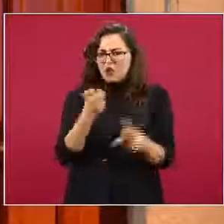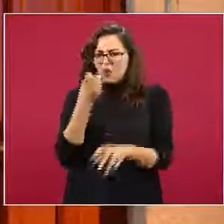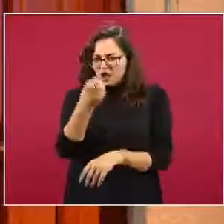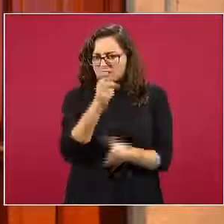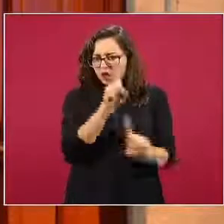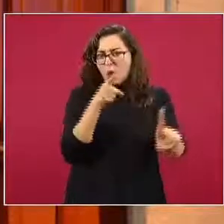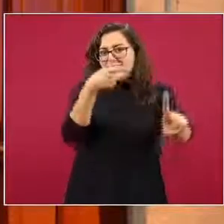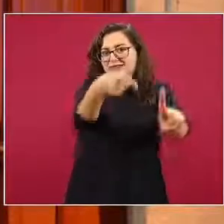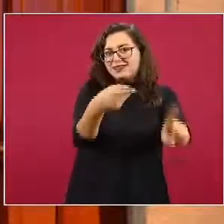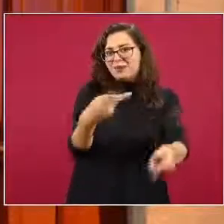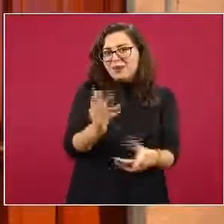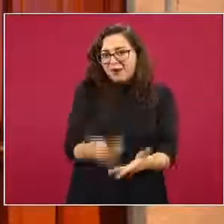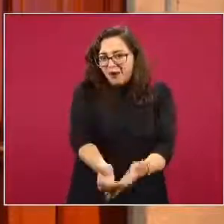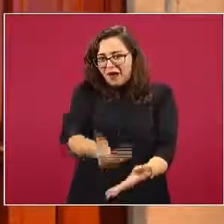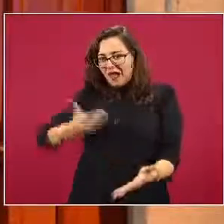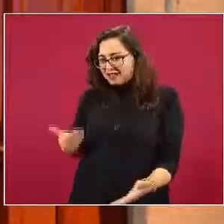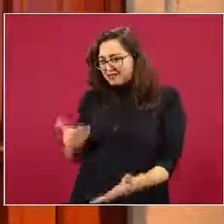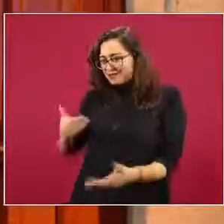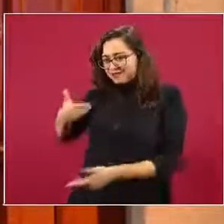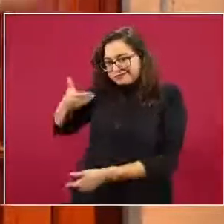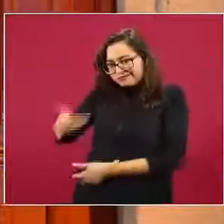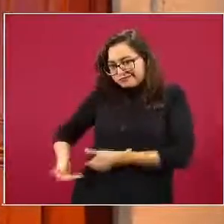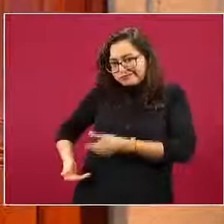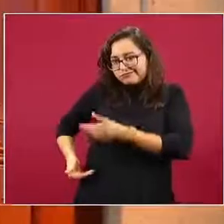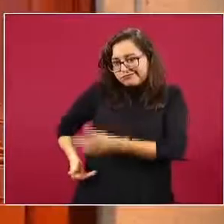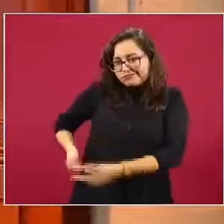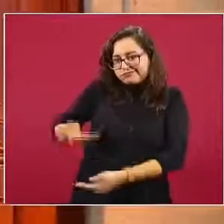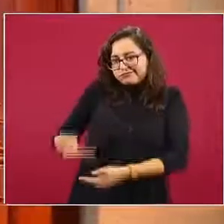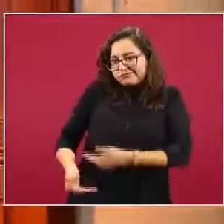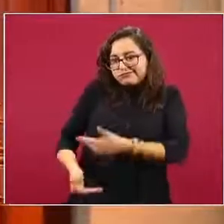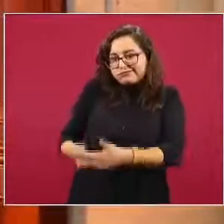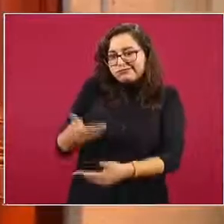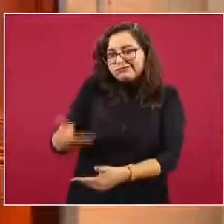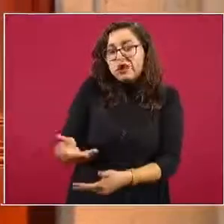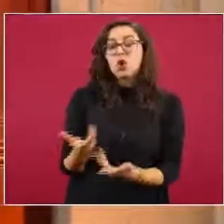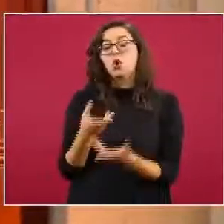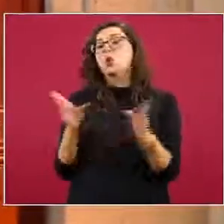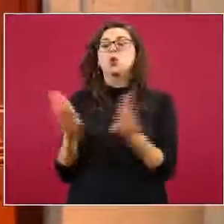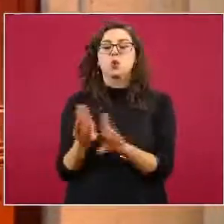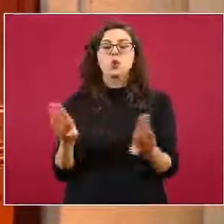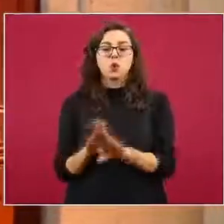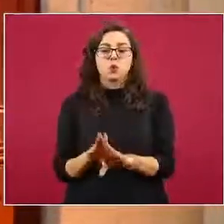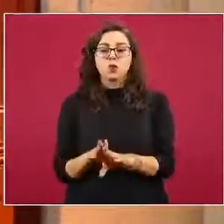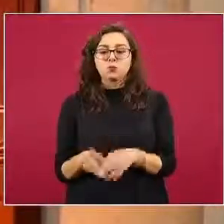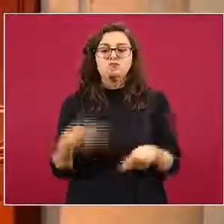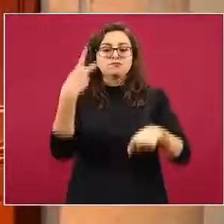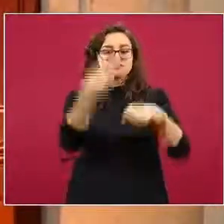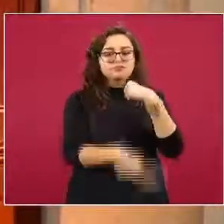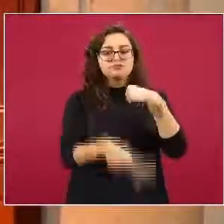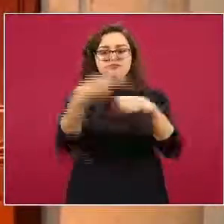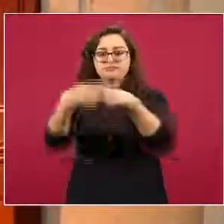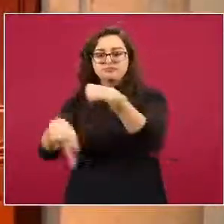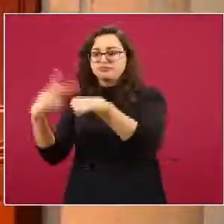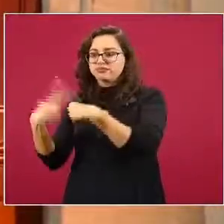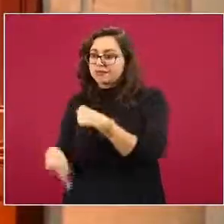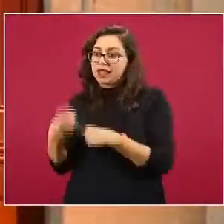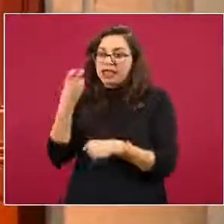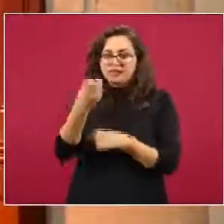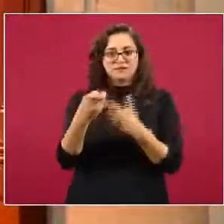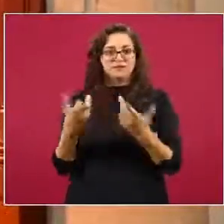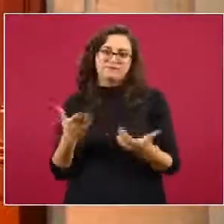poder llegar a eso necesitamos seguir un camino y el camino es impactar en los factores de riesgo y protección que previenen y reducen el uso de